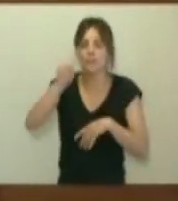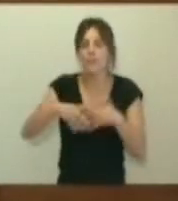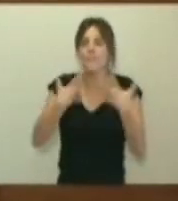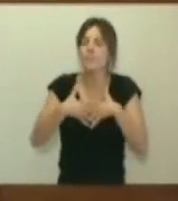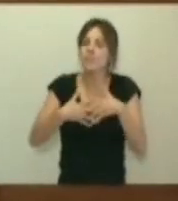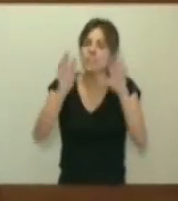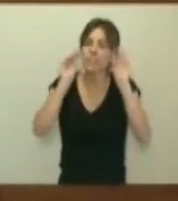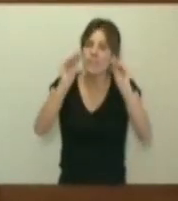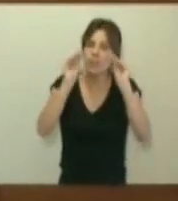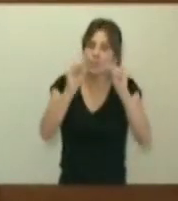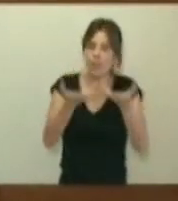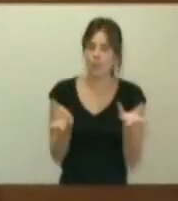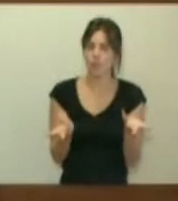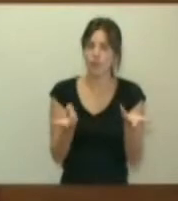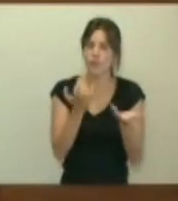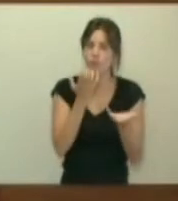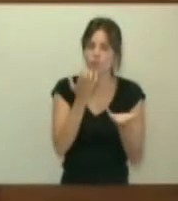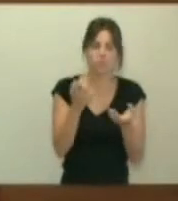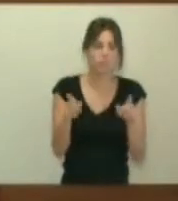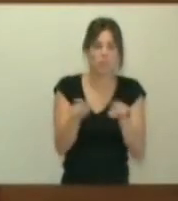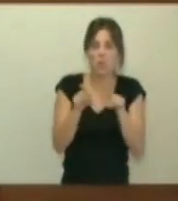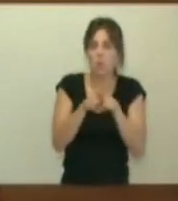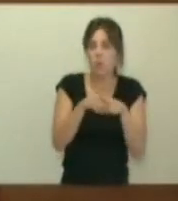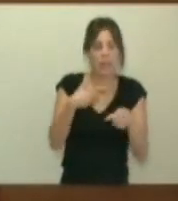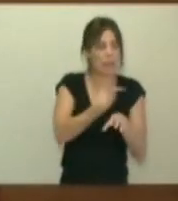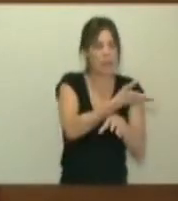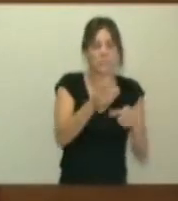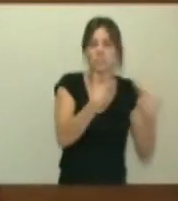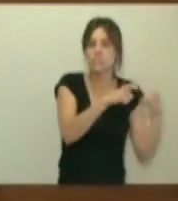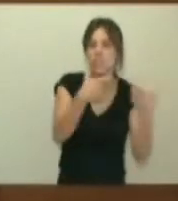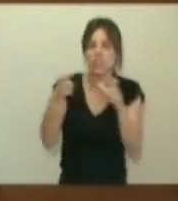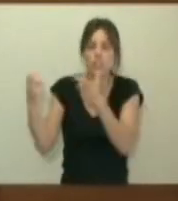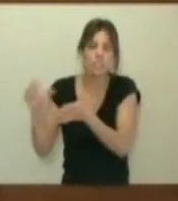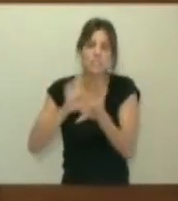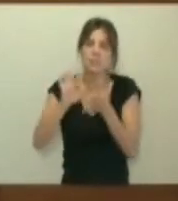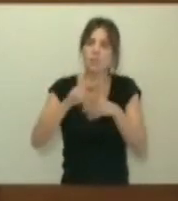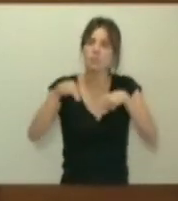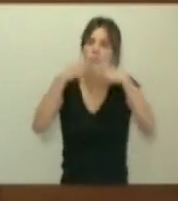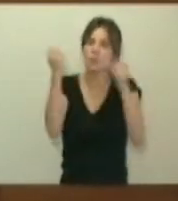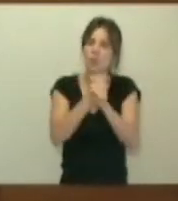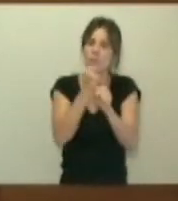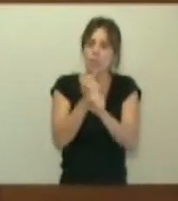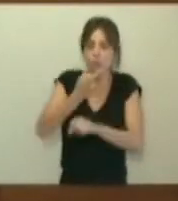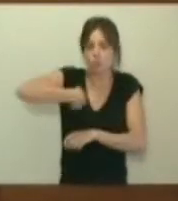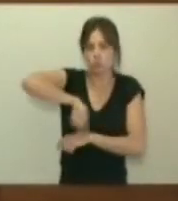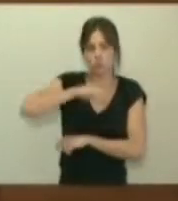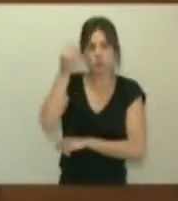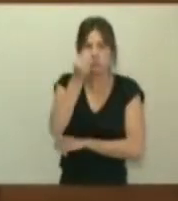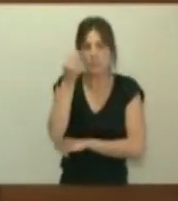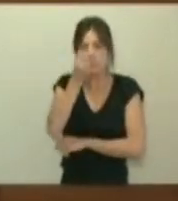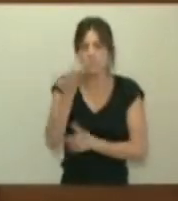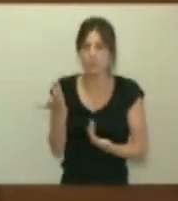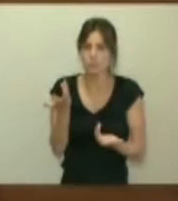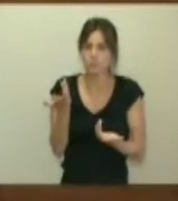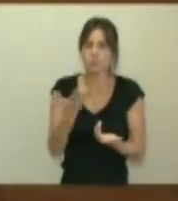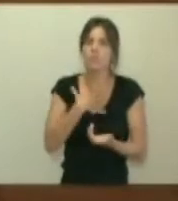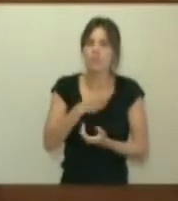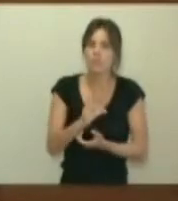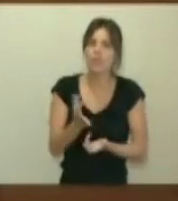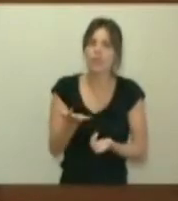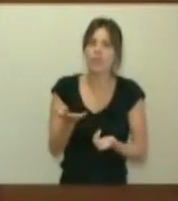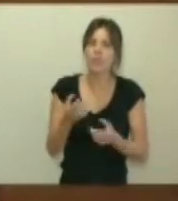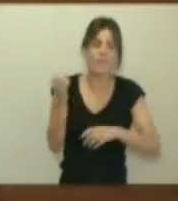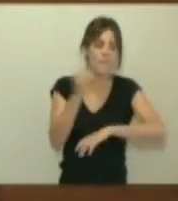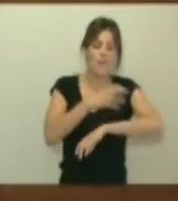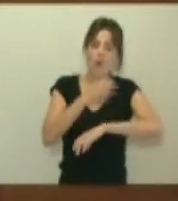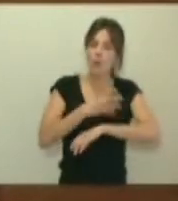formación que residen, como en el resto de los sectores, en los servicios públicos de empleo, creemos que podrían emplearse esos fondos